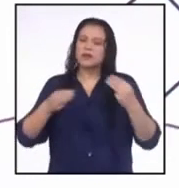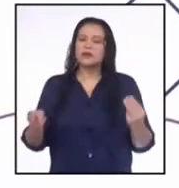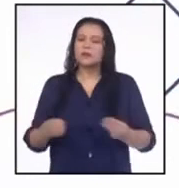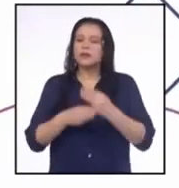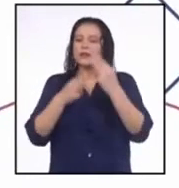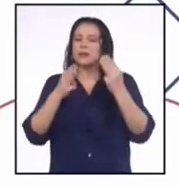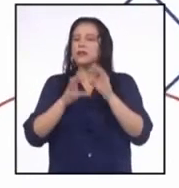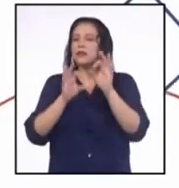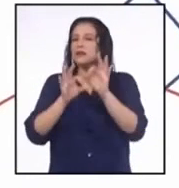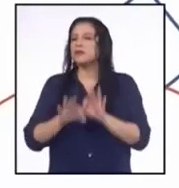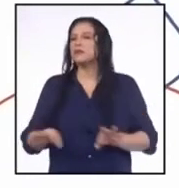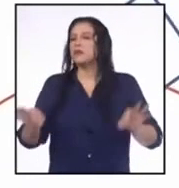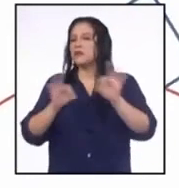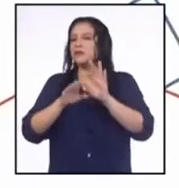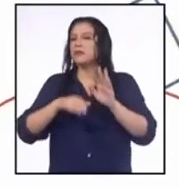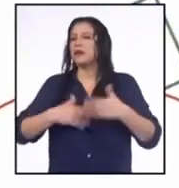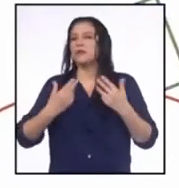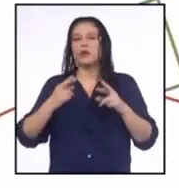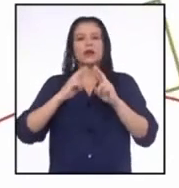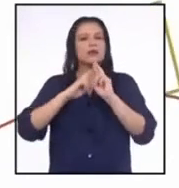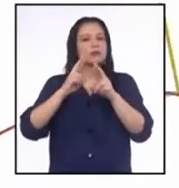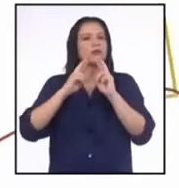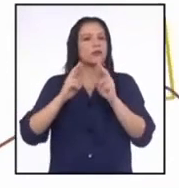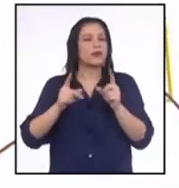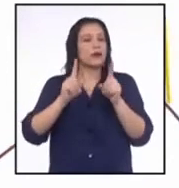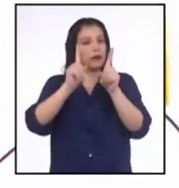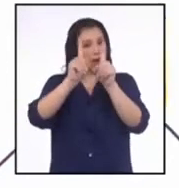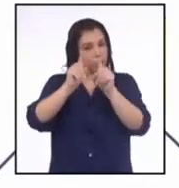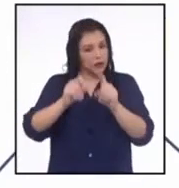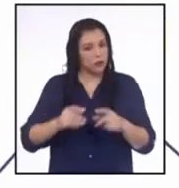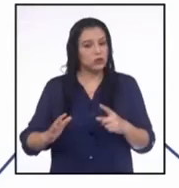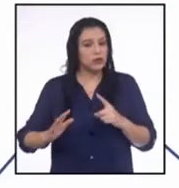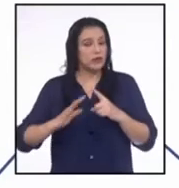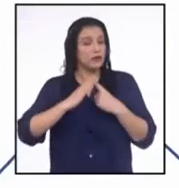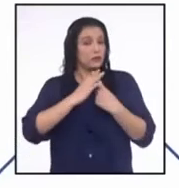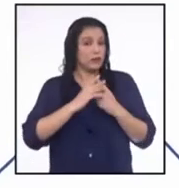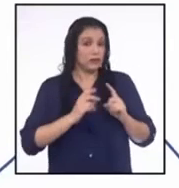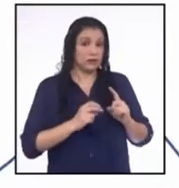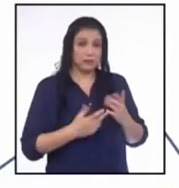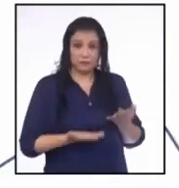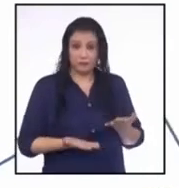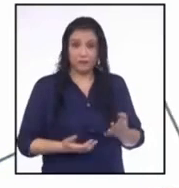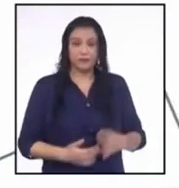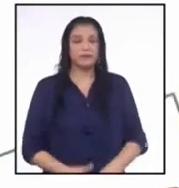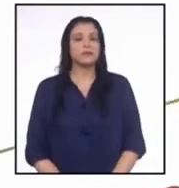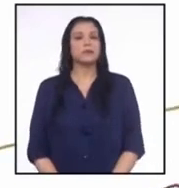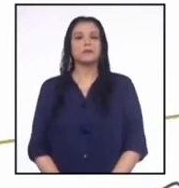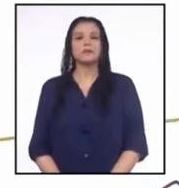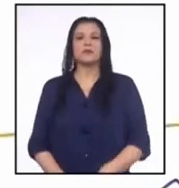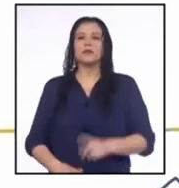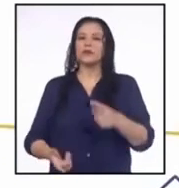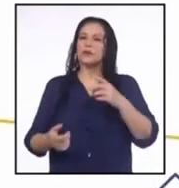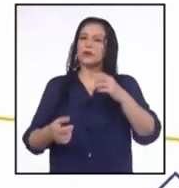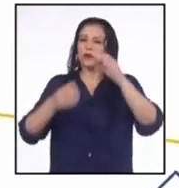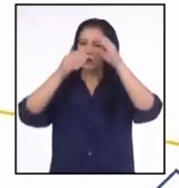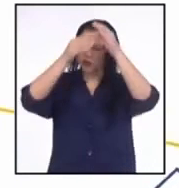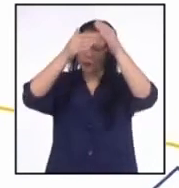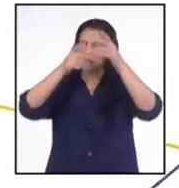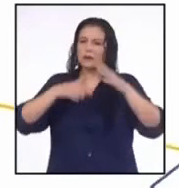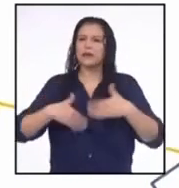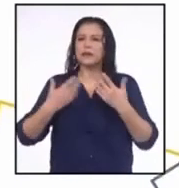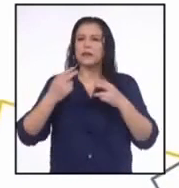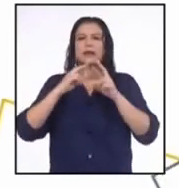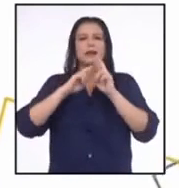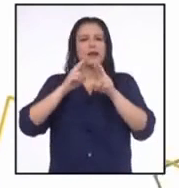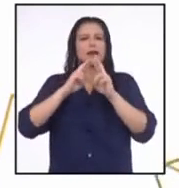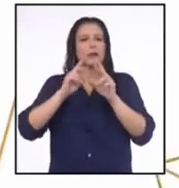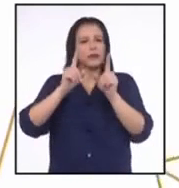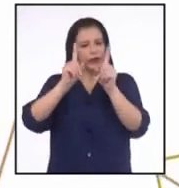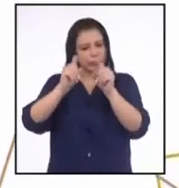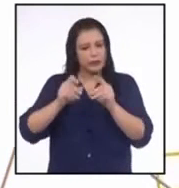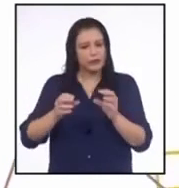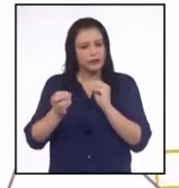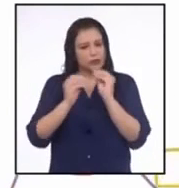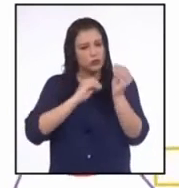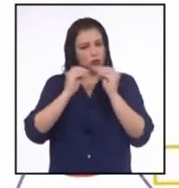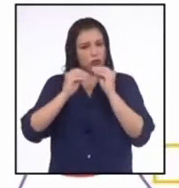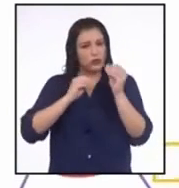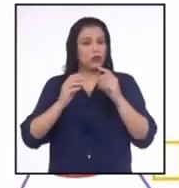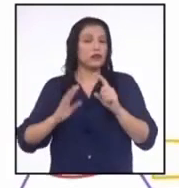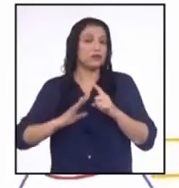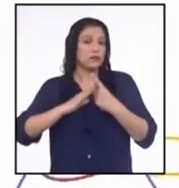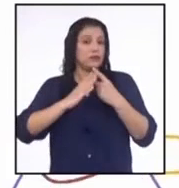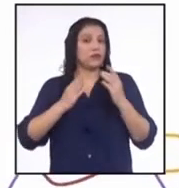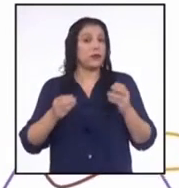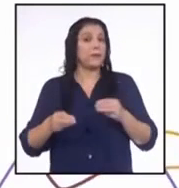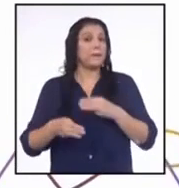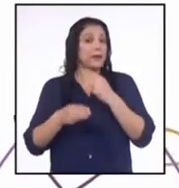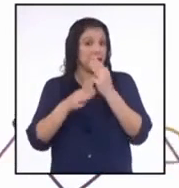es importante para responder la pregunta de la situación inicial? Sobre el conocimiento para responder esta pregunta y dar solución a la